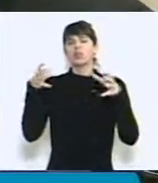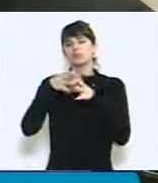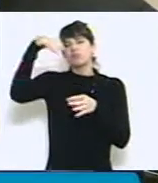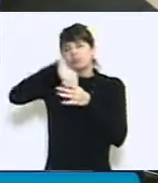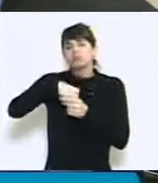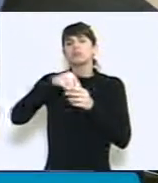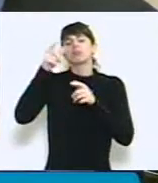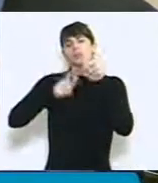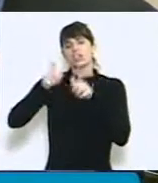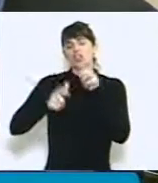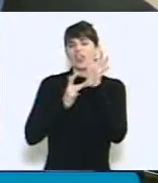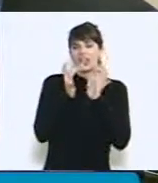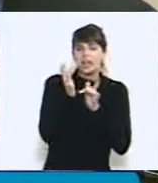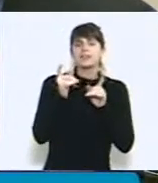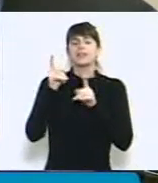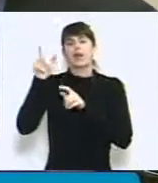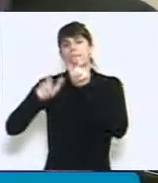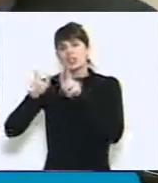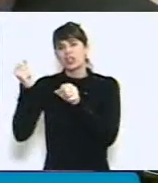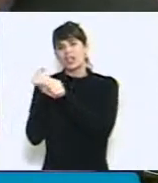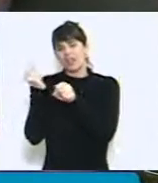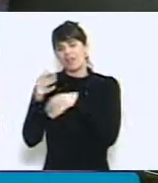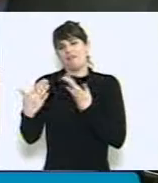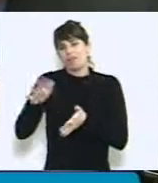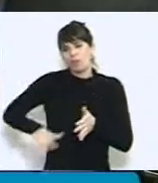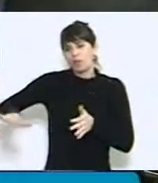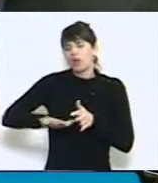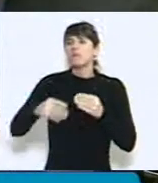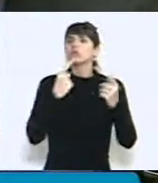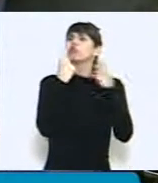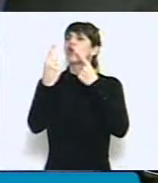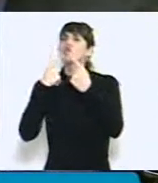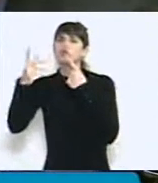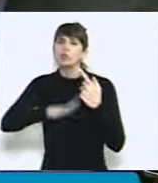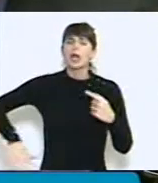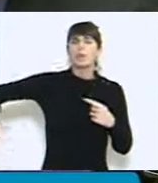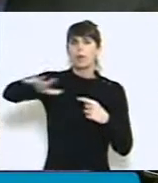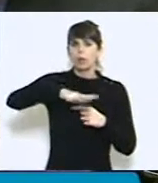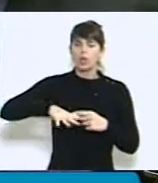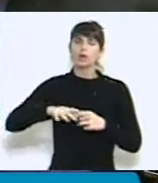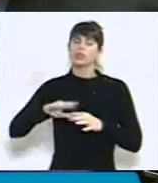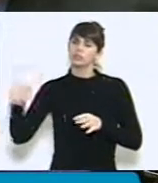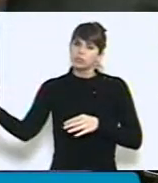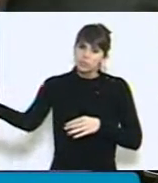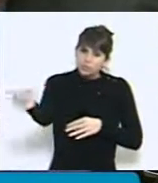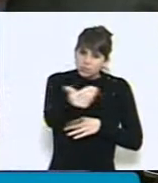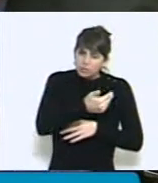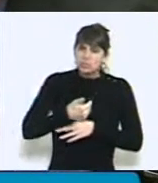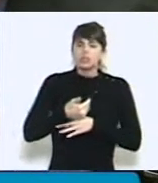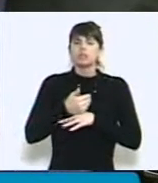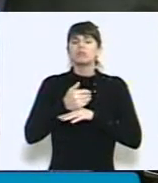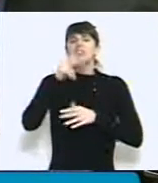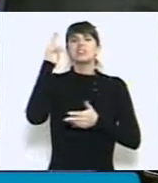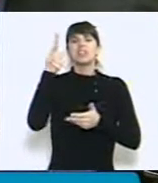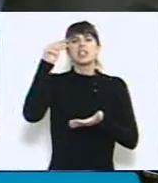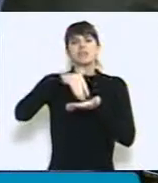trabajadores, realizó una consulta popular en la que se reunieron más de 3 millones de personas que